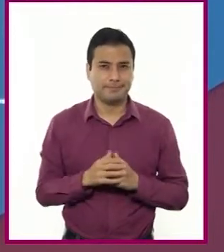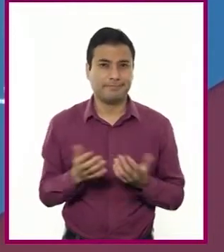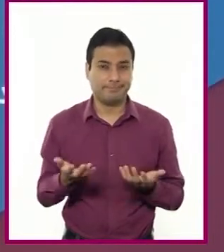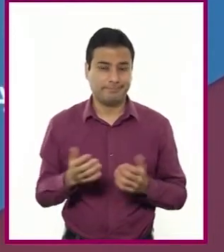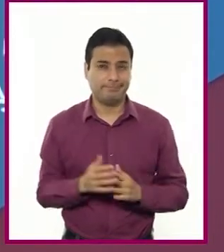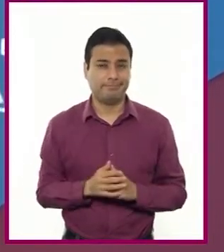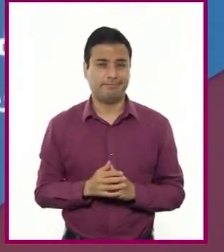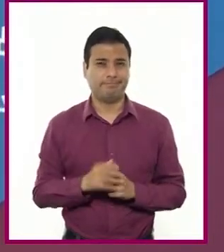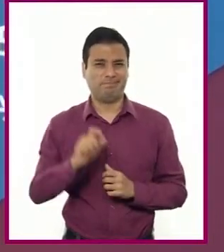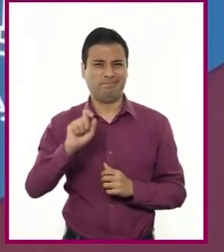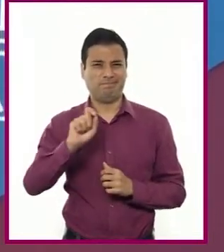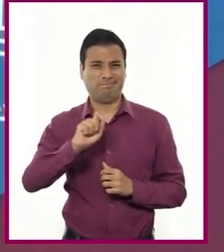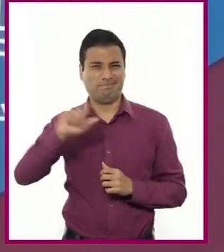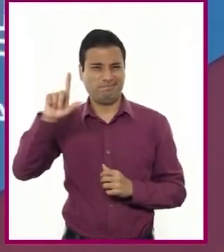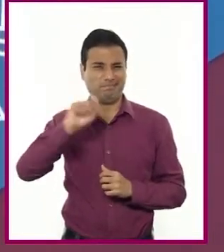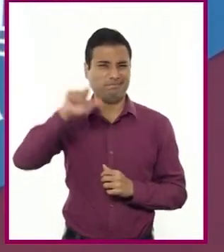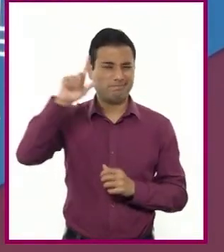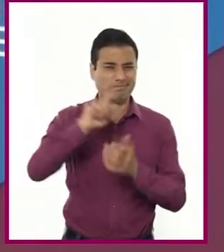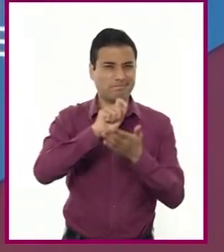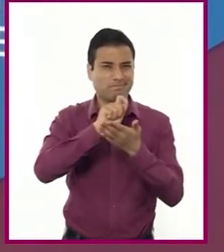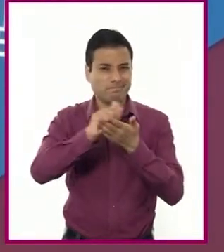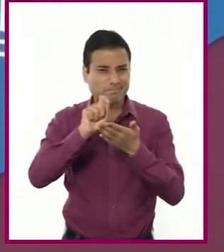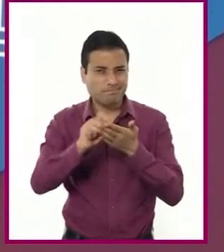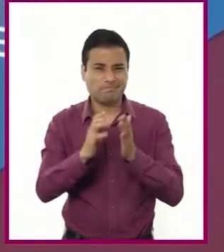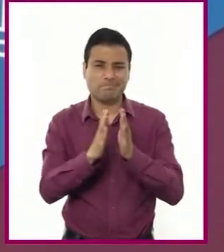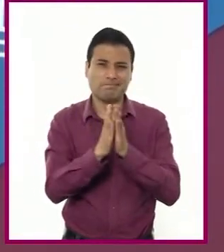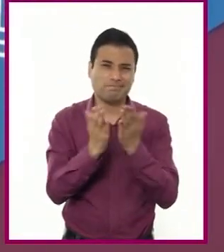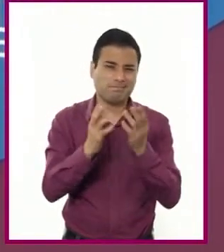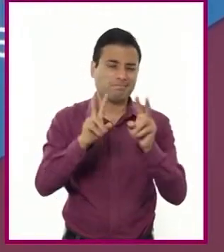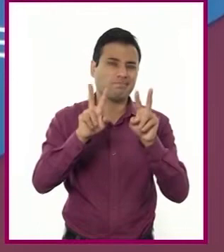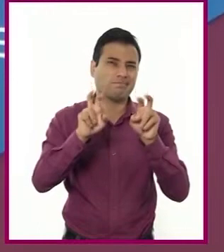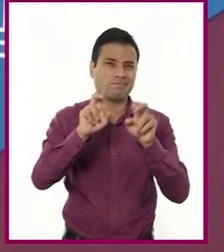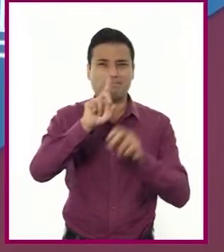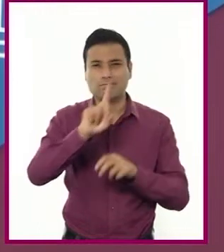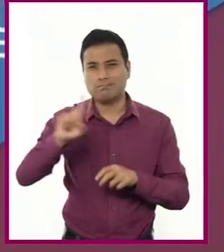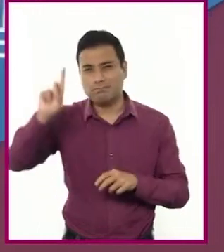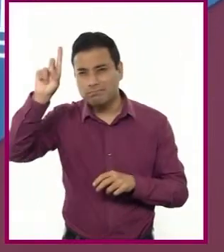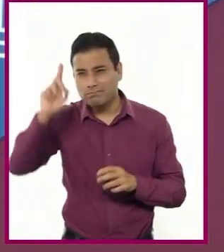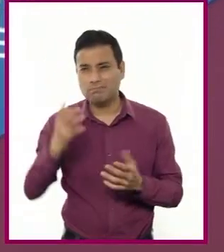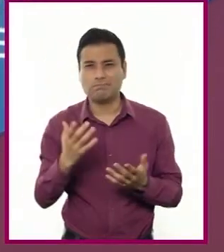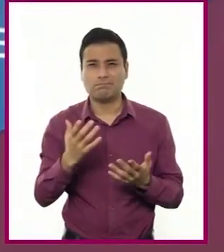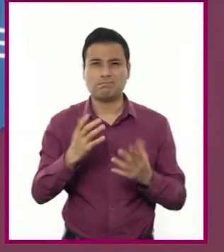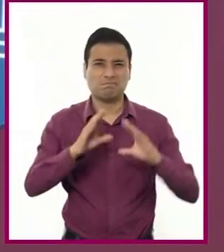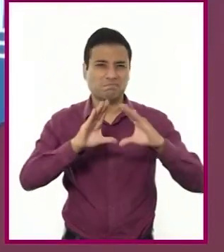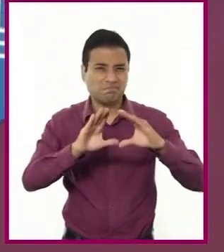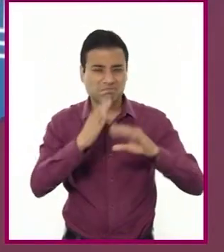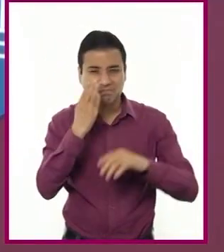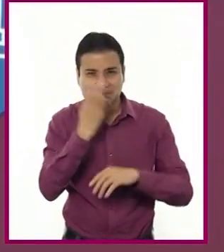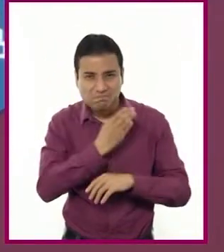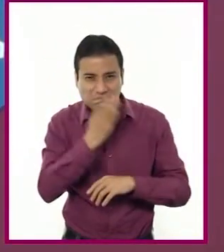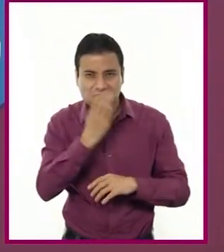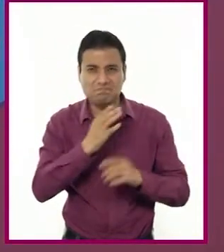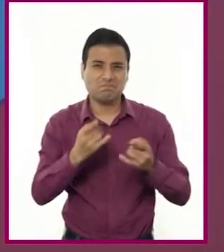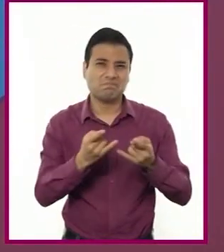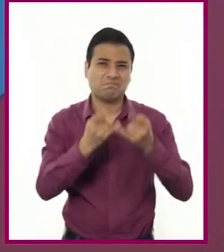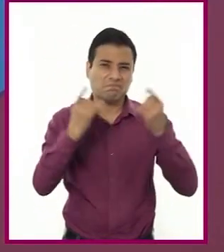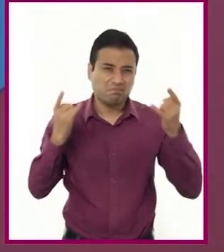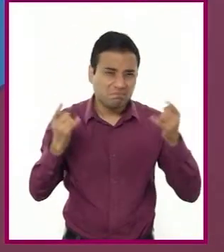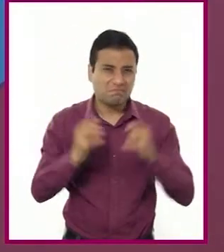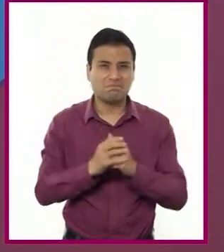los más notables escritores de obras teológicas, doctrinales, místicas, históricas,